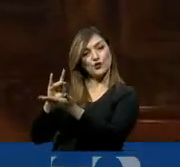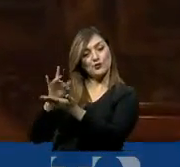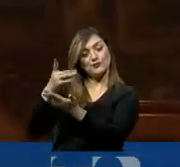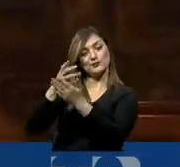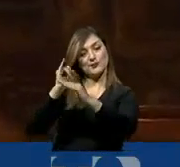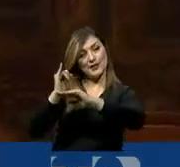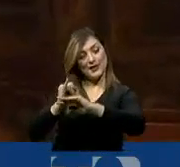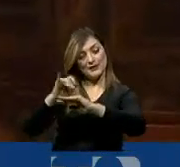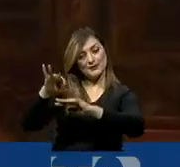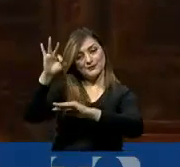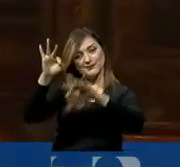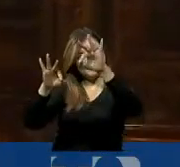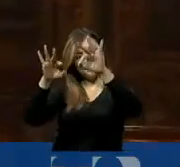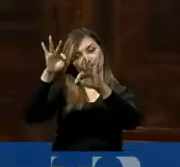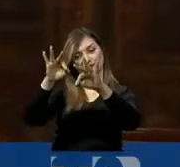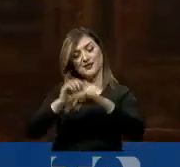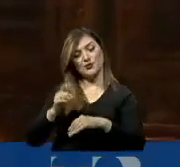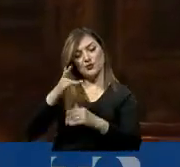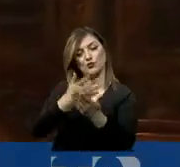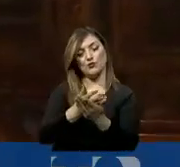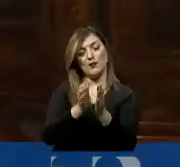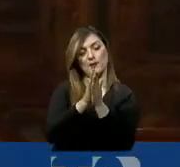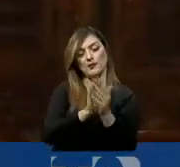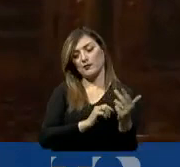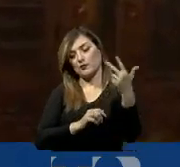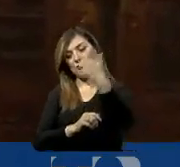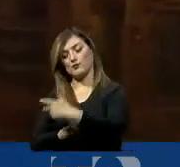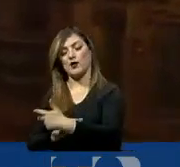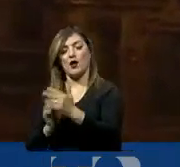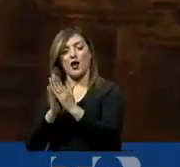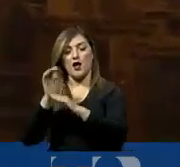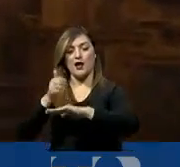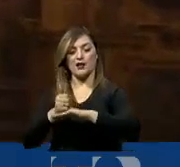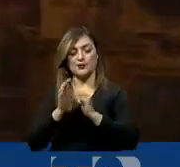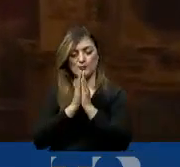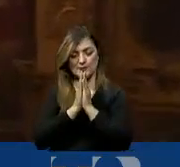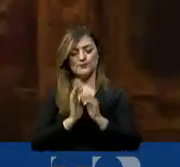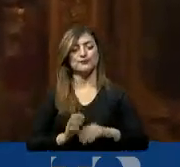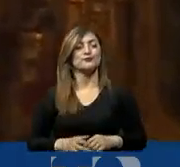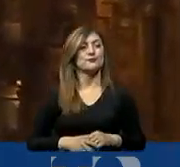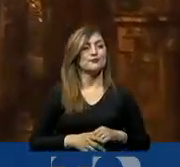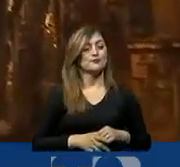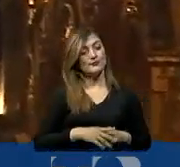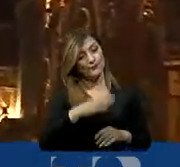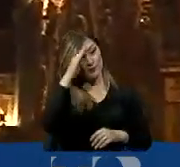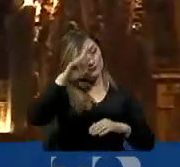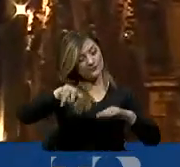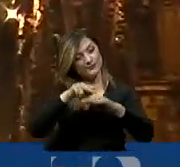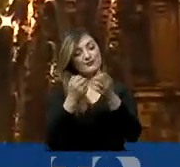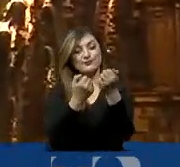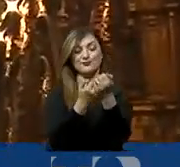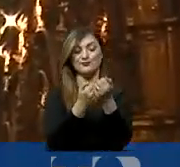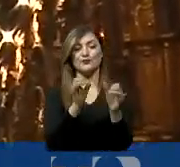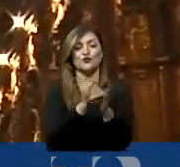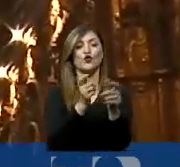Basílica, regresaba y hasta terminar con la misa campal en el atrio de nuestro convento. Recordar también que tendrán el apoyo de Policía Nacional y entidades